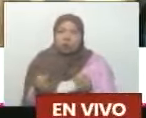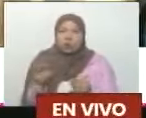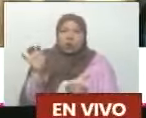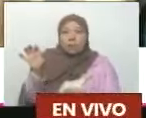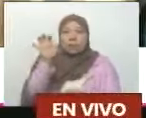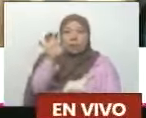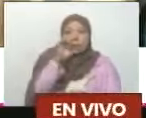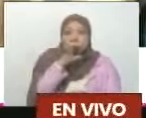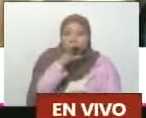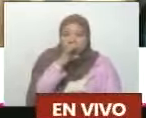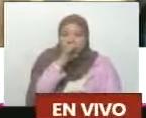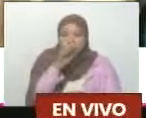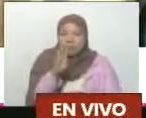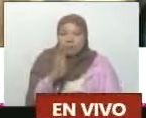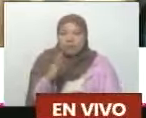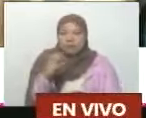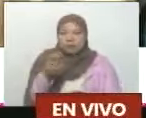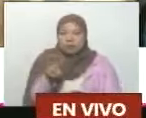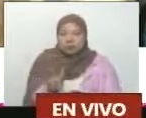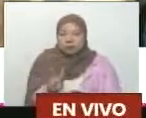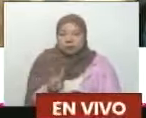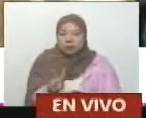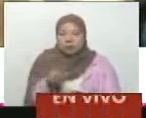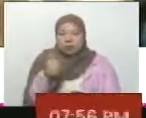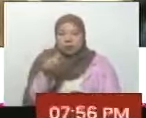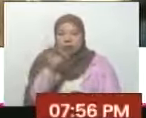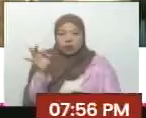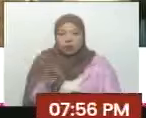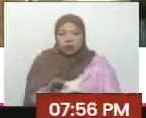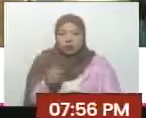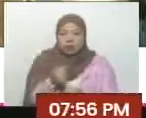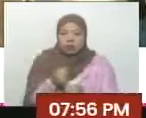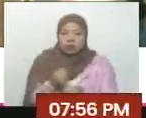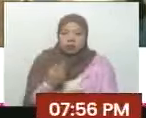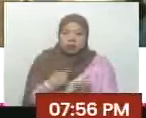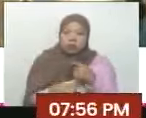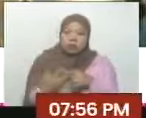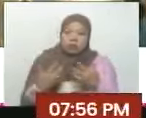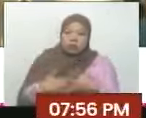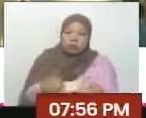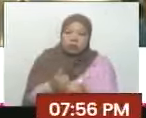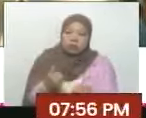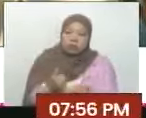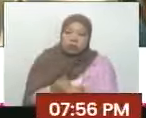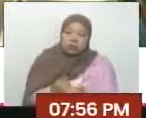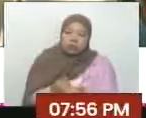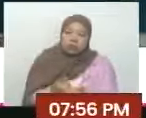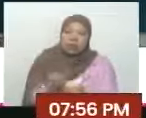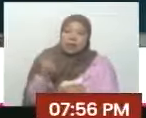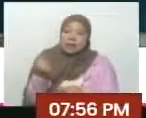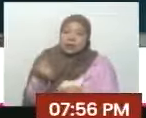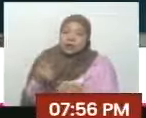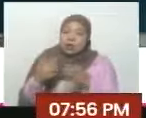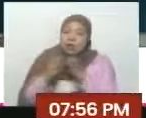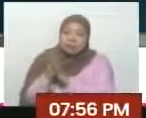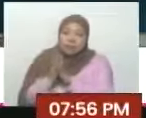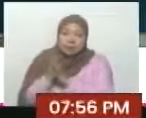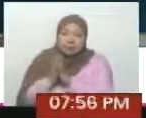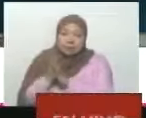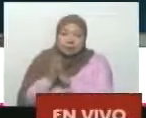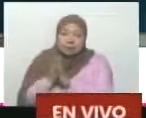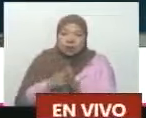Banco Central medía, creció la economía 10%, lo que había crecido los precios del petróleo. Ahora, creció la economía, es que se produce más